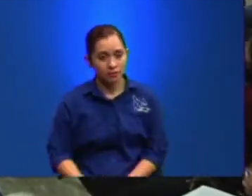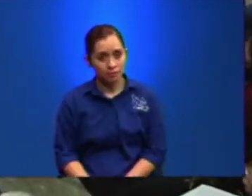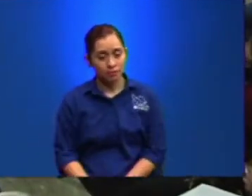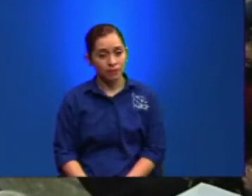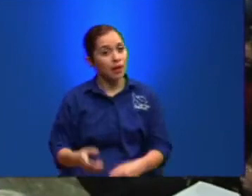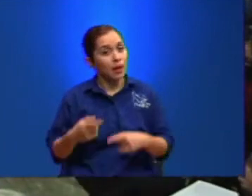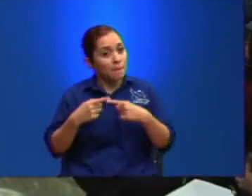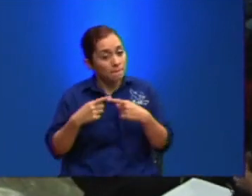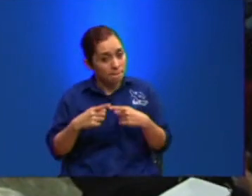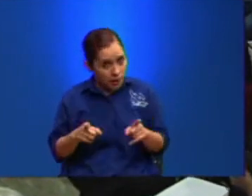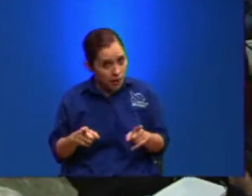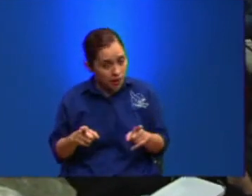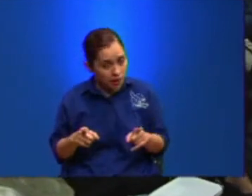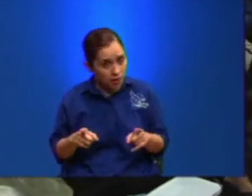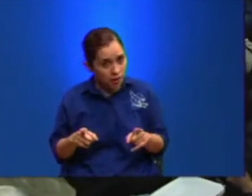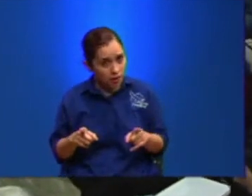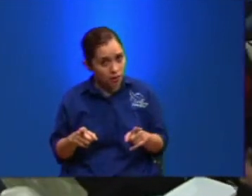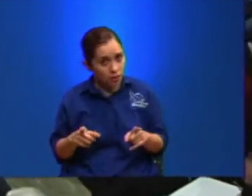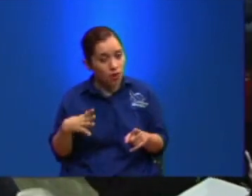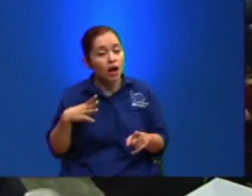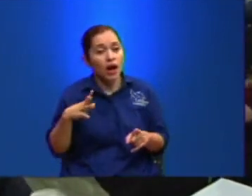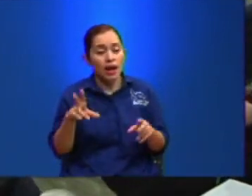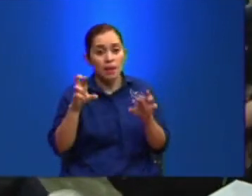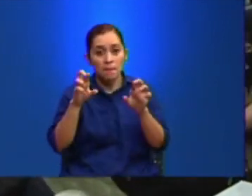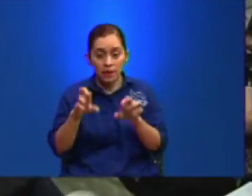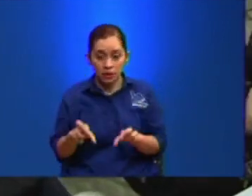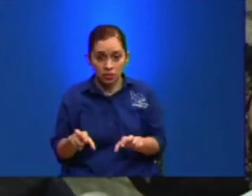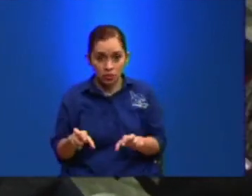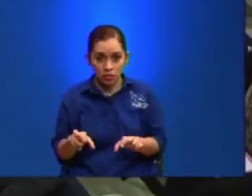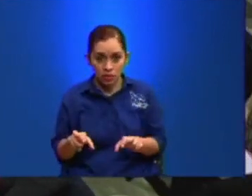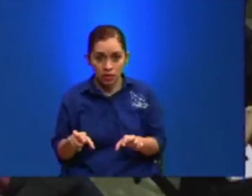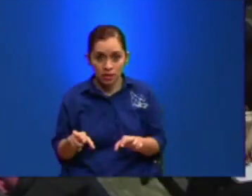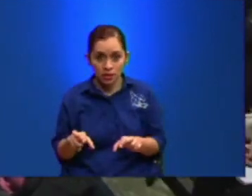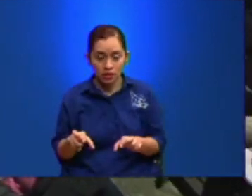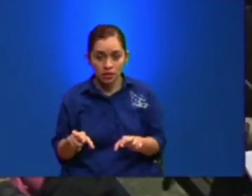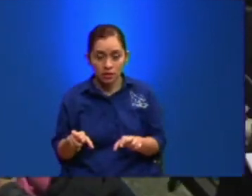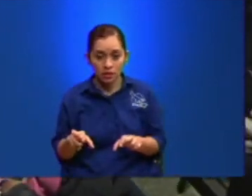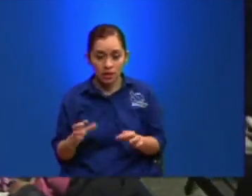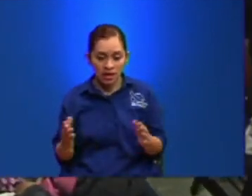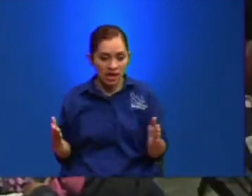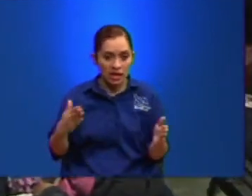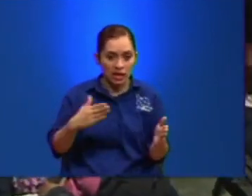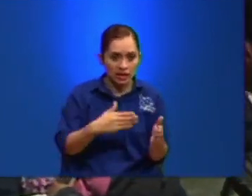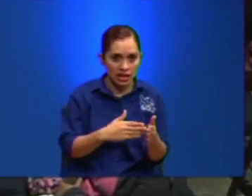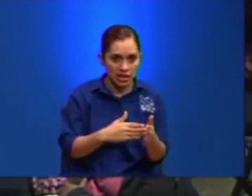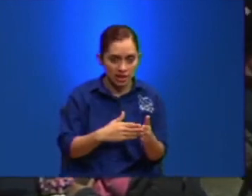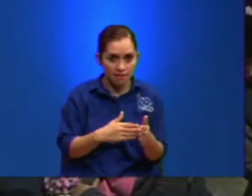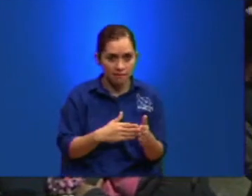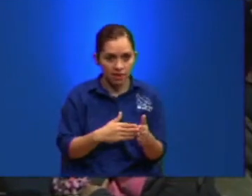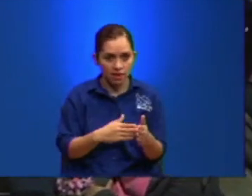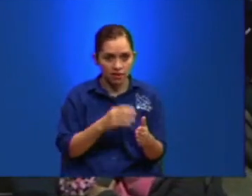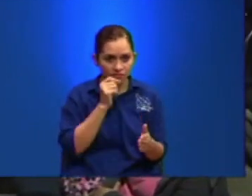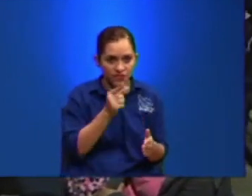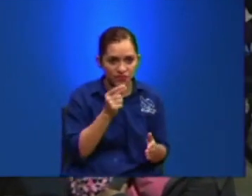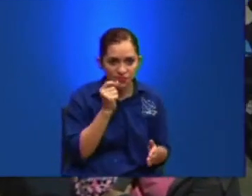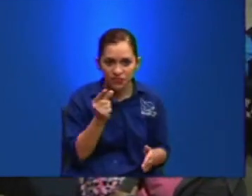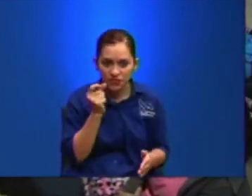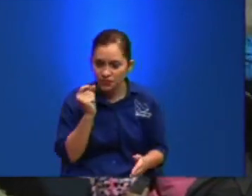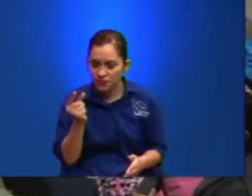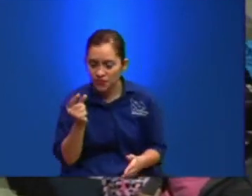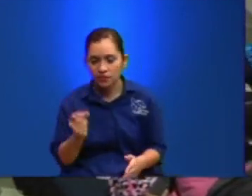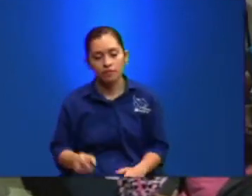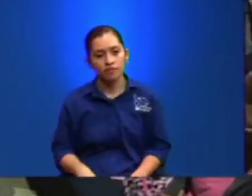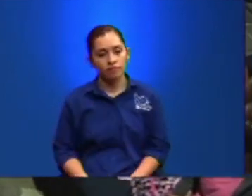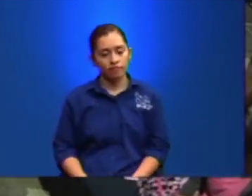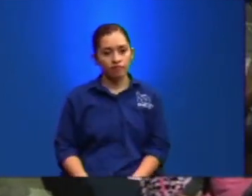pero y hay gente que agarra eso y para sembrar cizaña pero por qué porque tiene éxito y en quienes